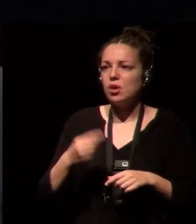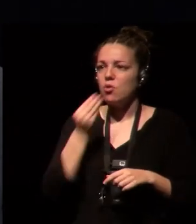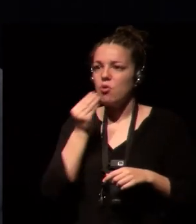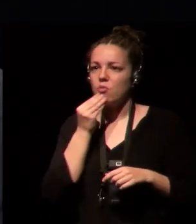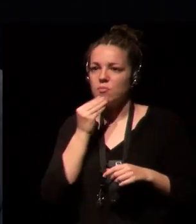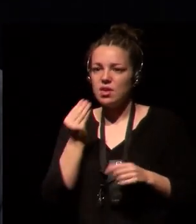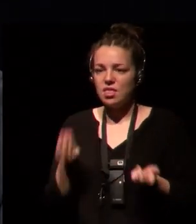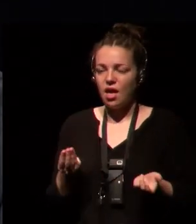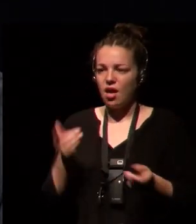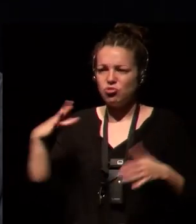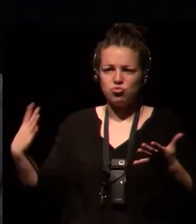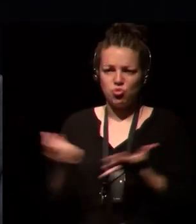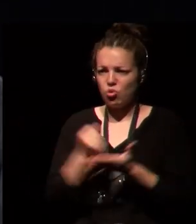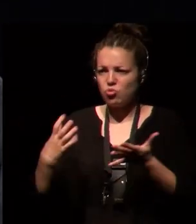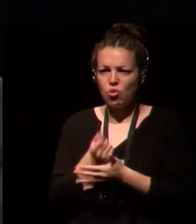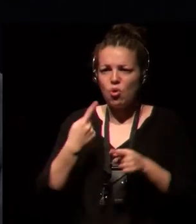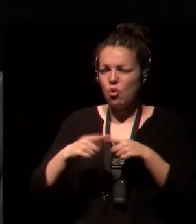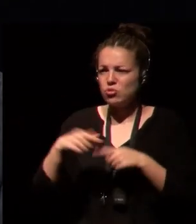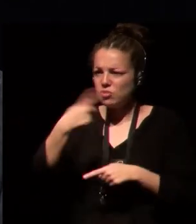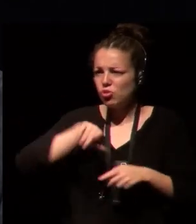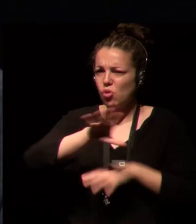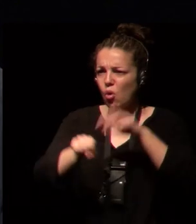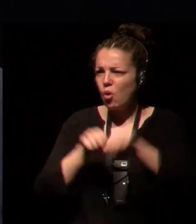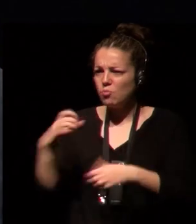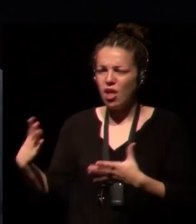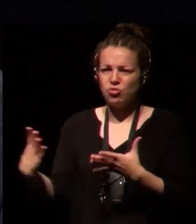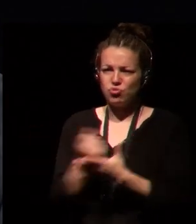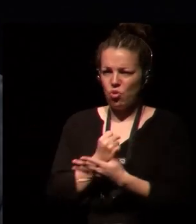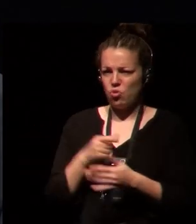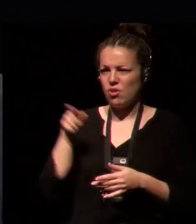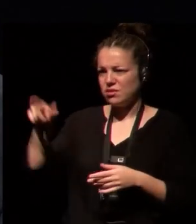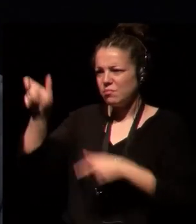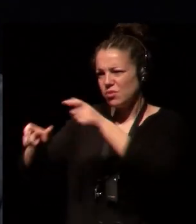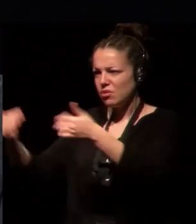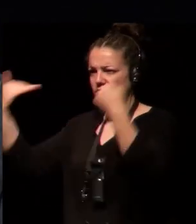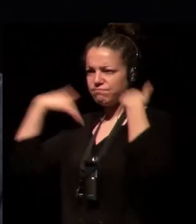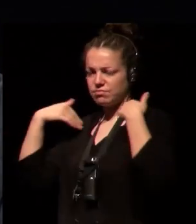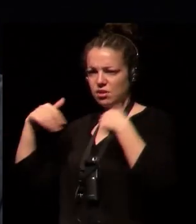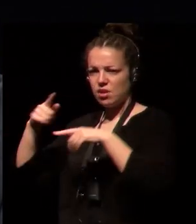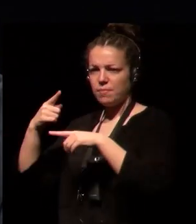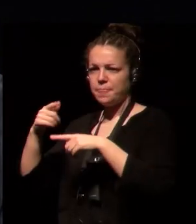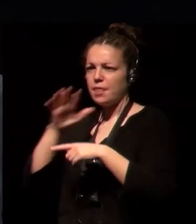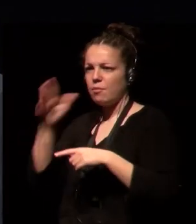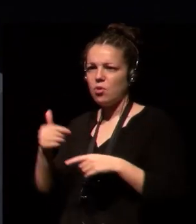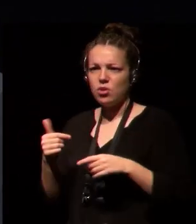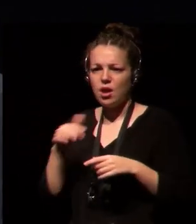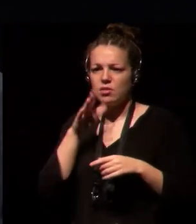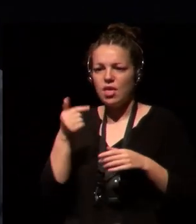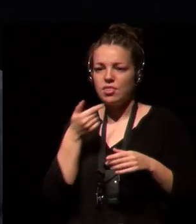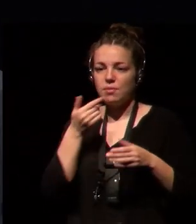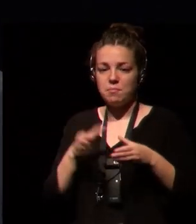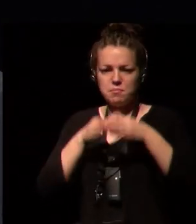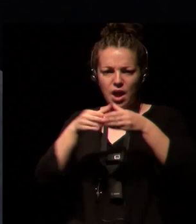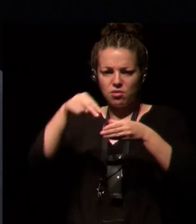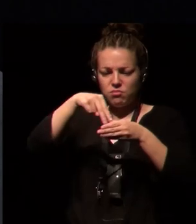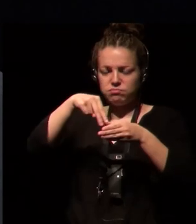compramos prácticamente nos lo traen estas personas que pocas veces abandonan la cubierta del barco. Baby just born in Fiji,